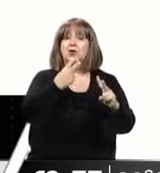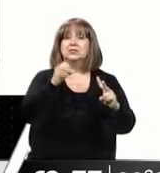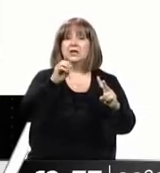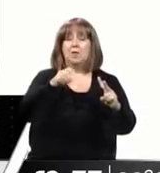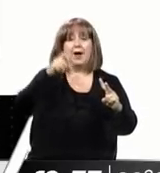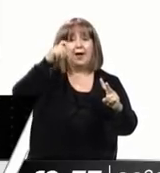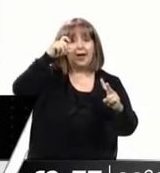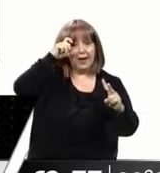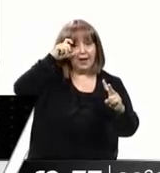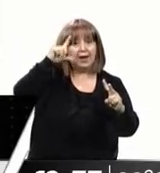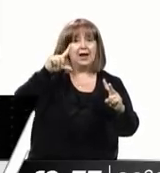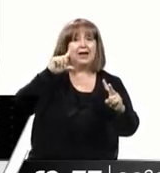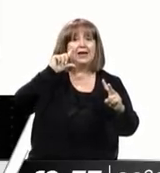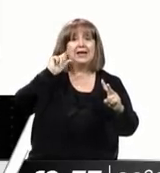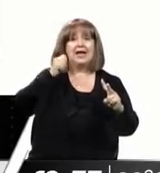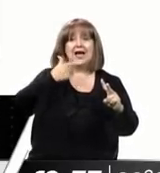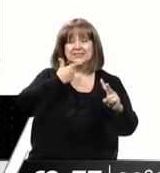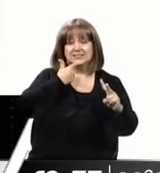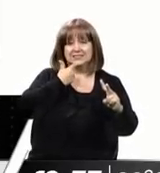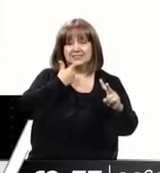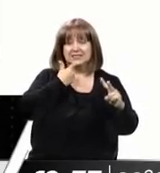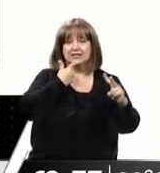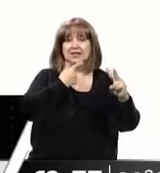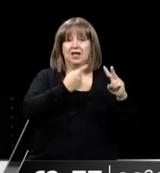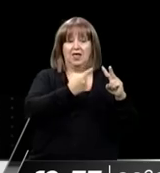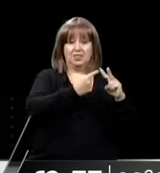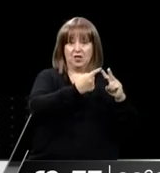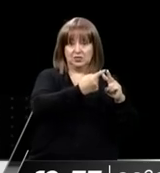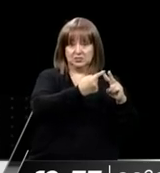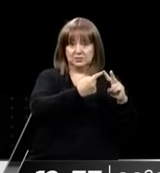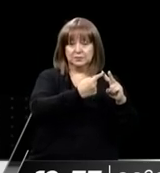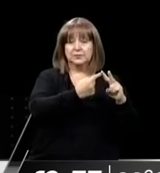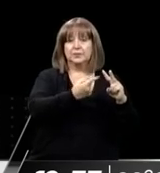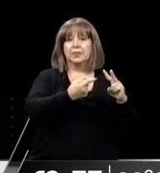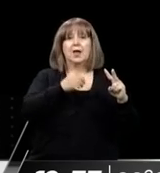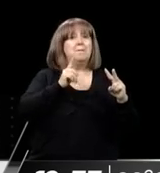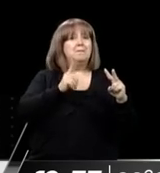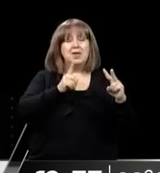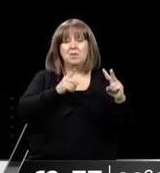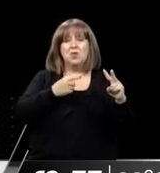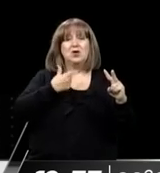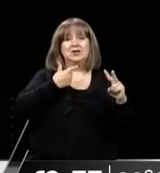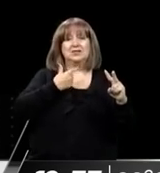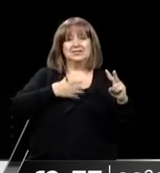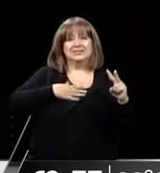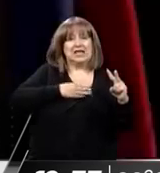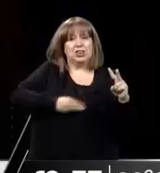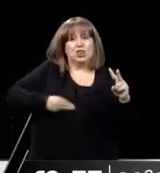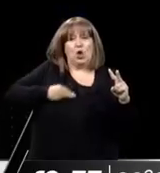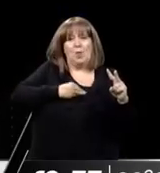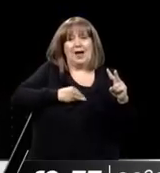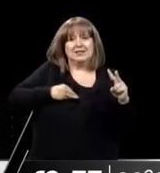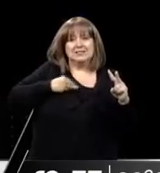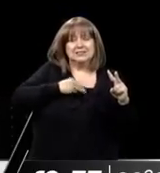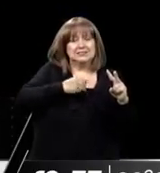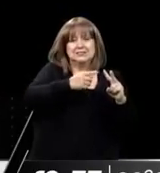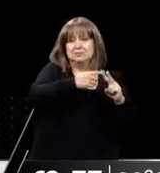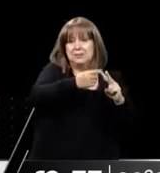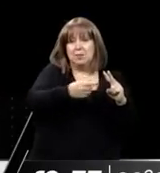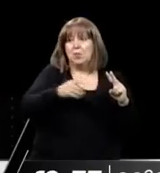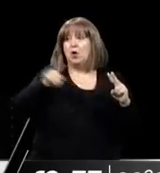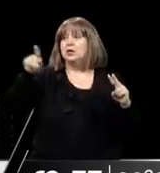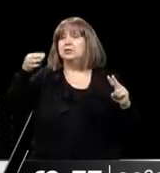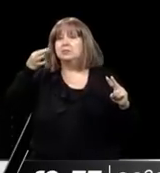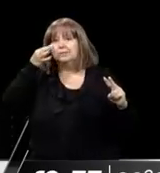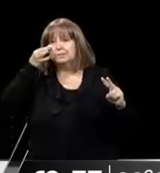declaración del doctor Calderón que fue quien atendió a Rolando Aquino en la clínica Santa María la declaración de Cecilia Herrera la